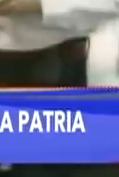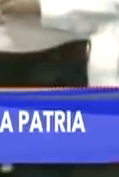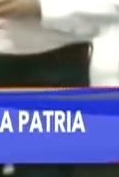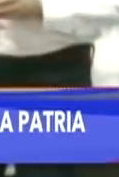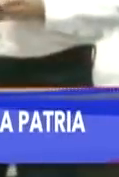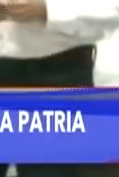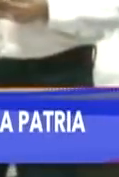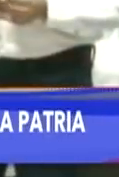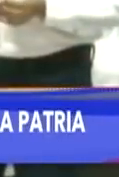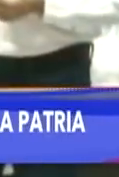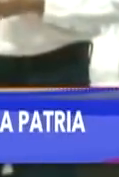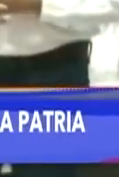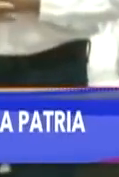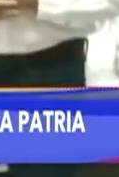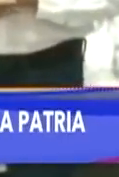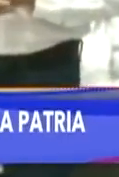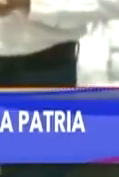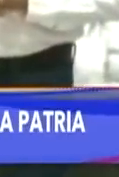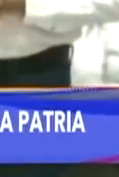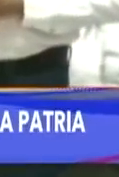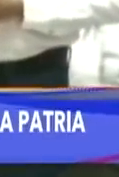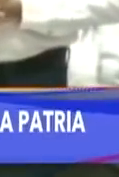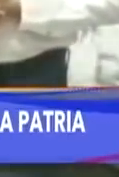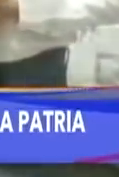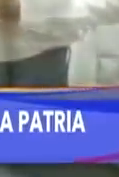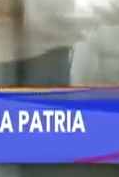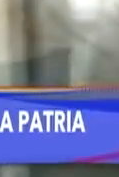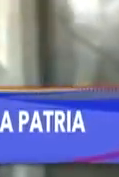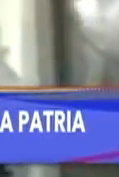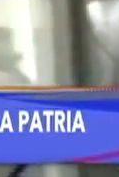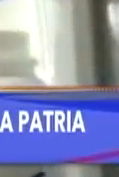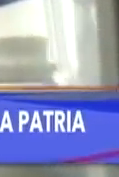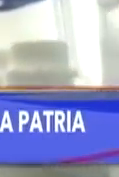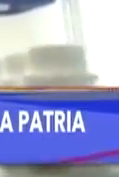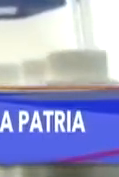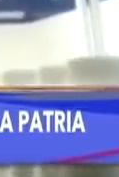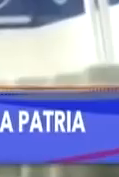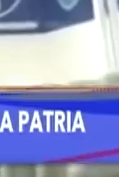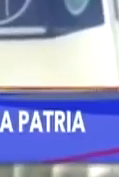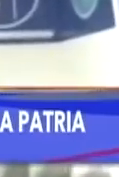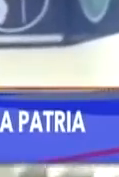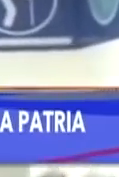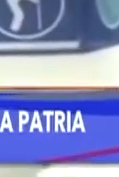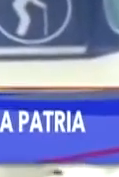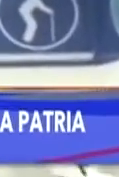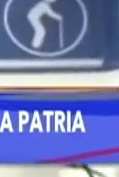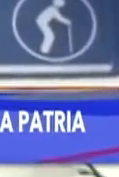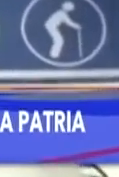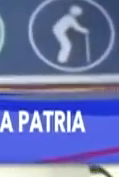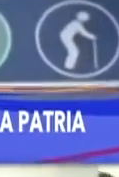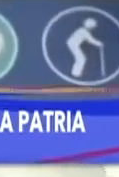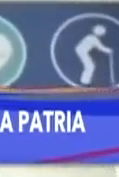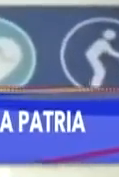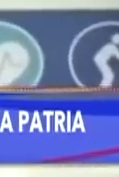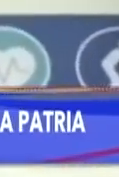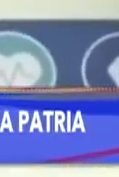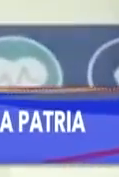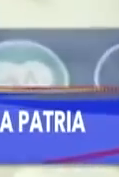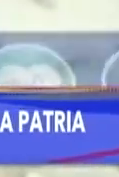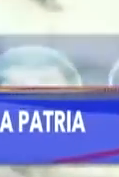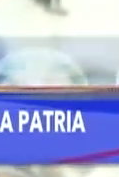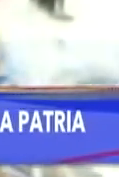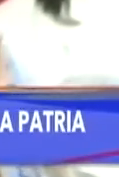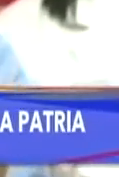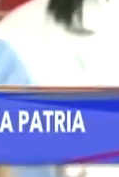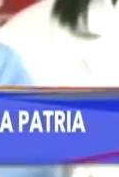audiometrías, las evaluaciones por los foniatras, las evaluaciones por los terapeutas del lenguaje. También tenemos áreas de laboratorio.